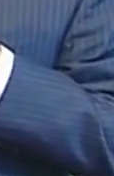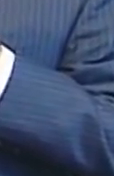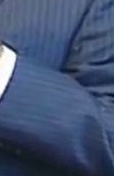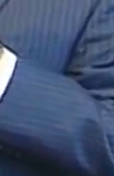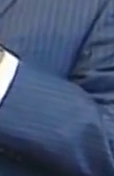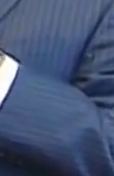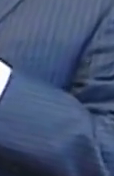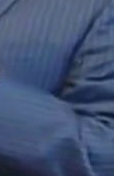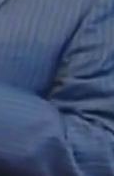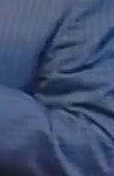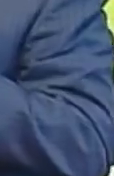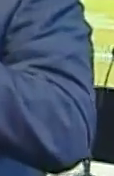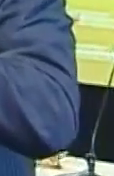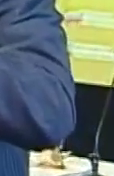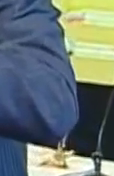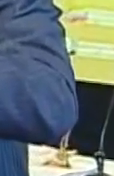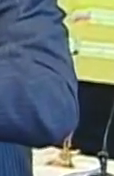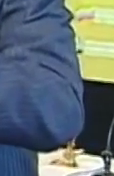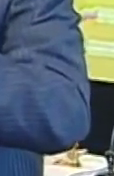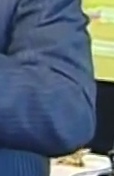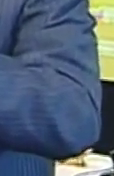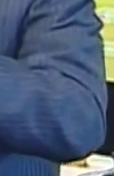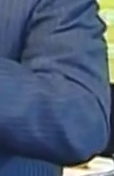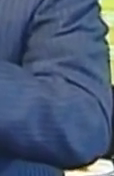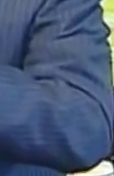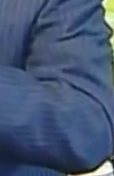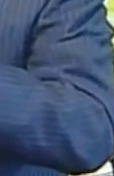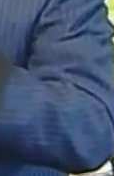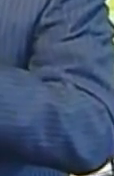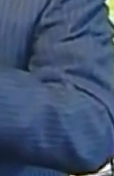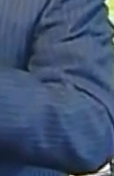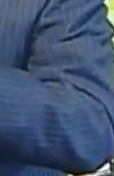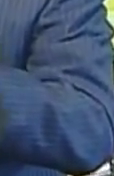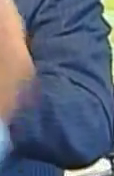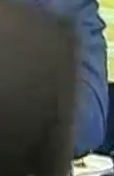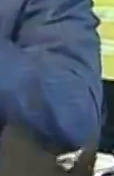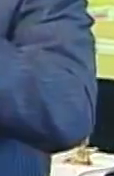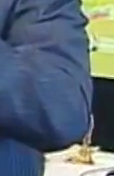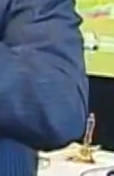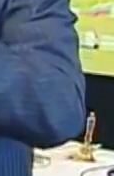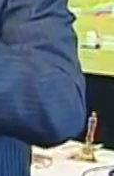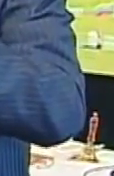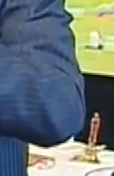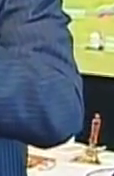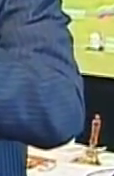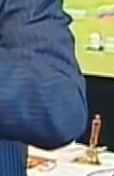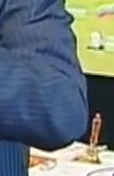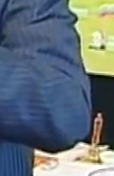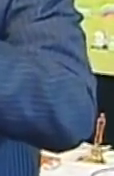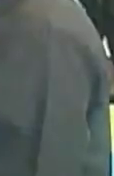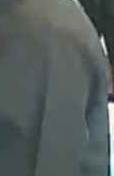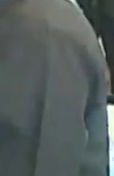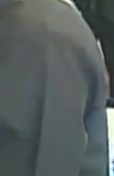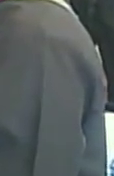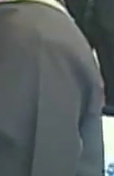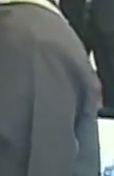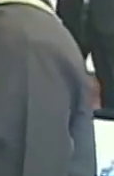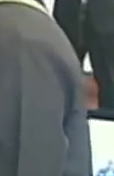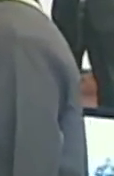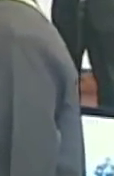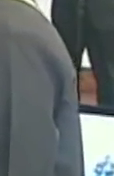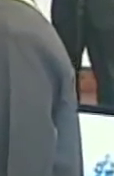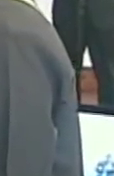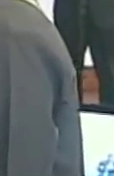La micromisión Simón Rodríguez fue creada por el gobierno bolivariano en el año 2014.